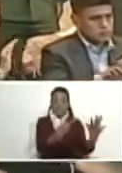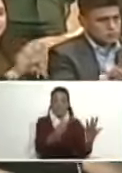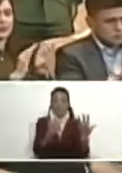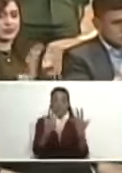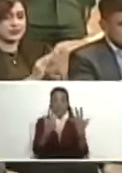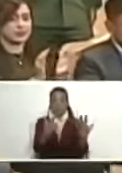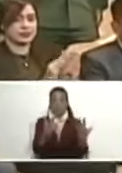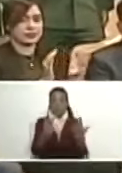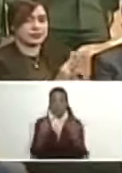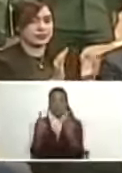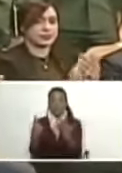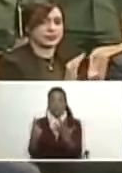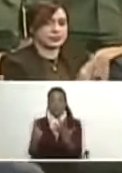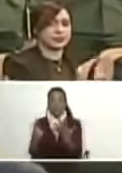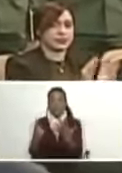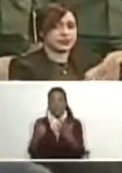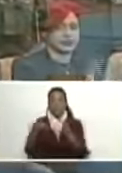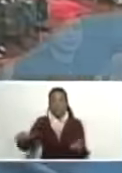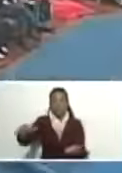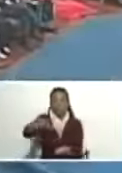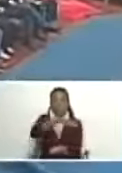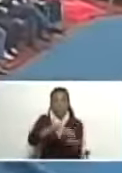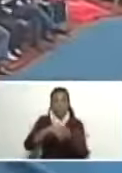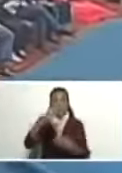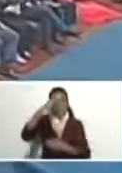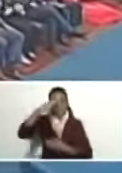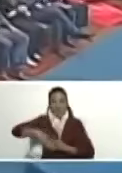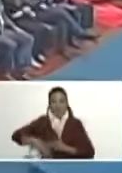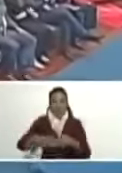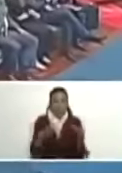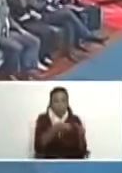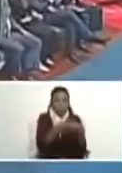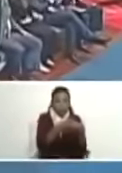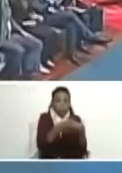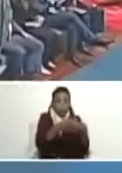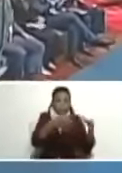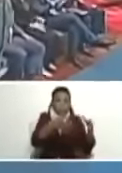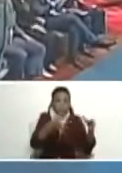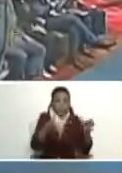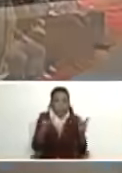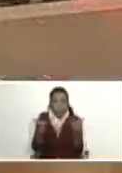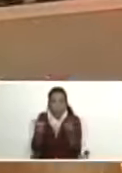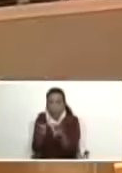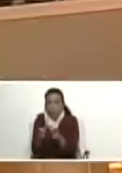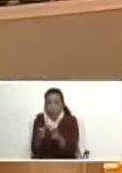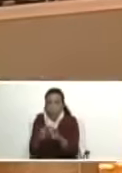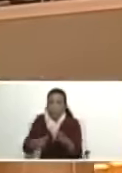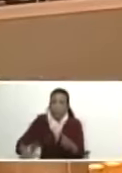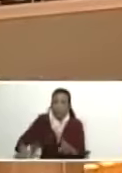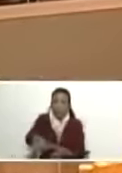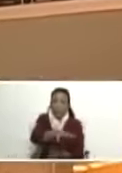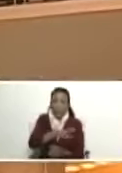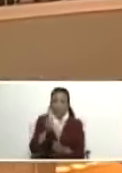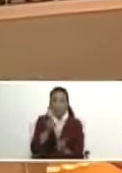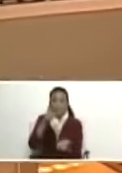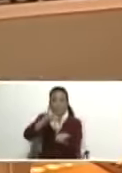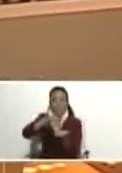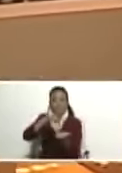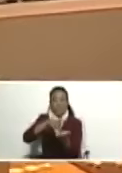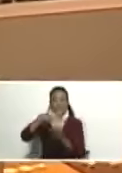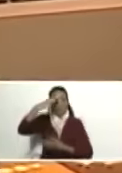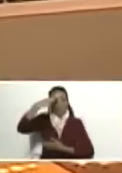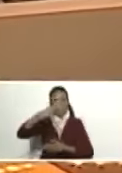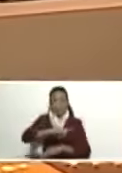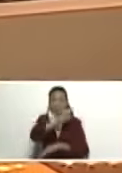786 unidades militares del país, desde las más grandes hasta las más pequeñas, presente la Fuerza